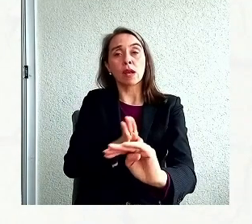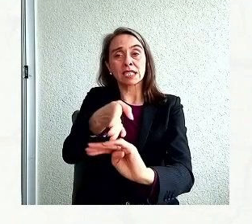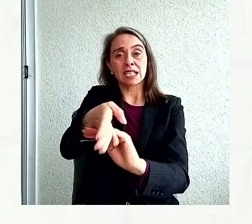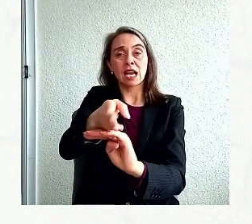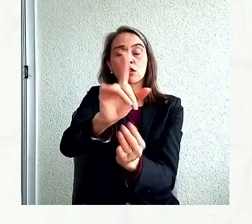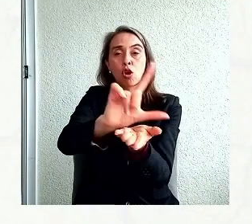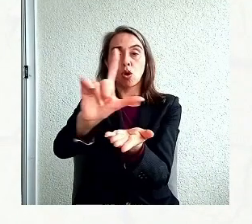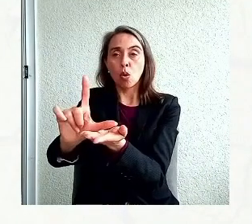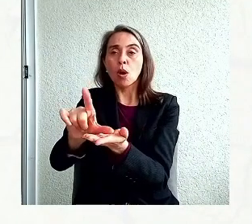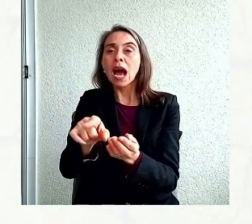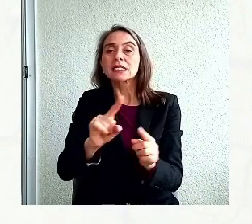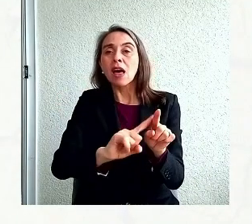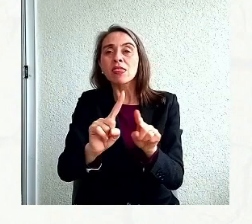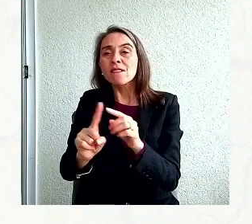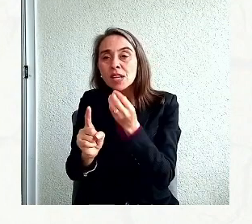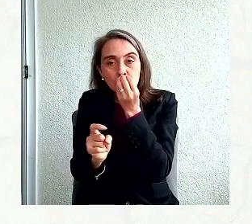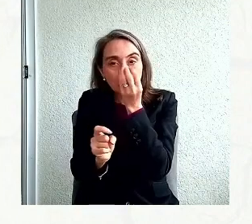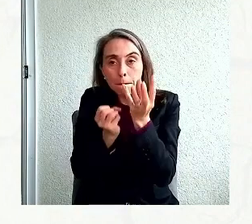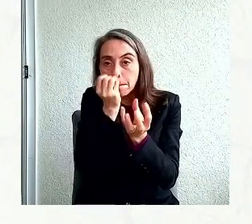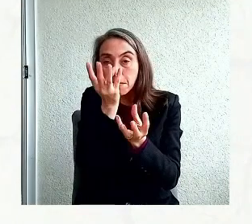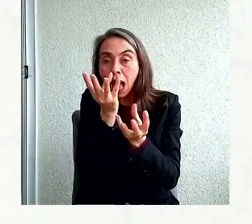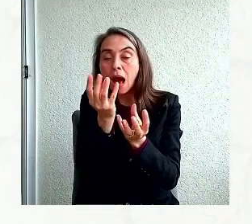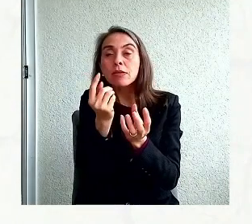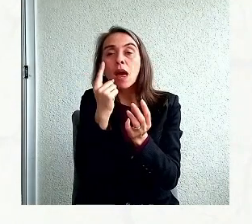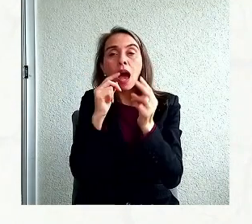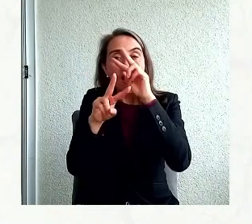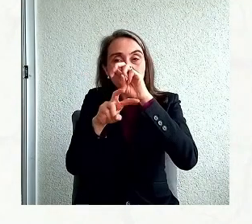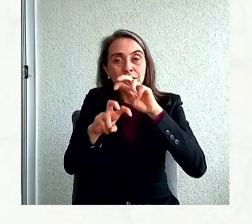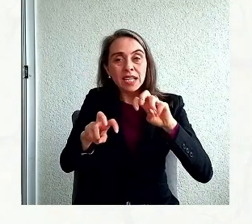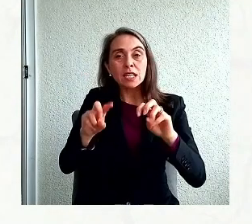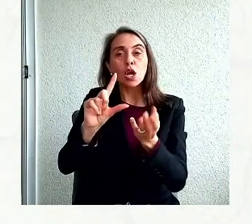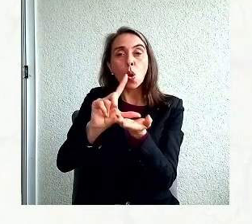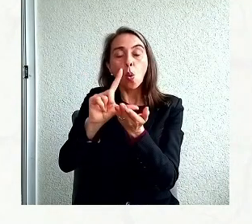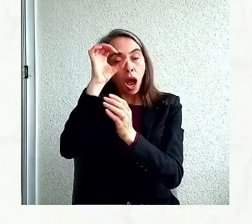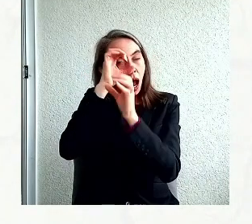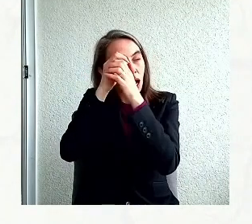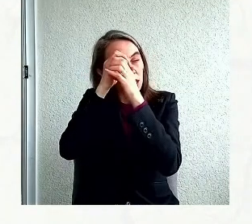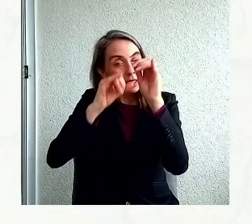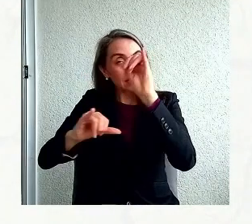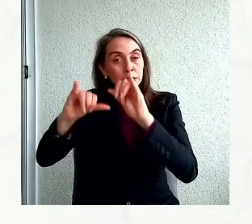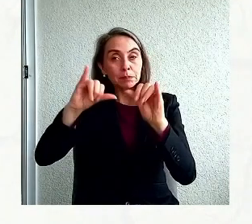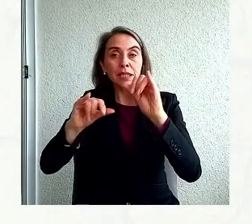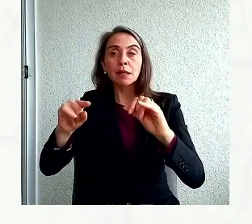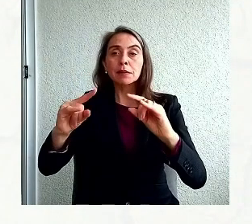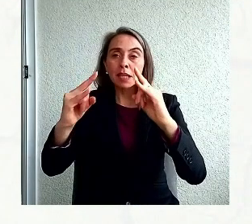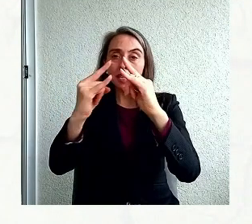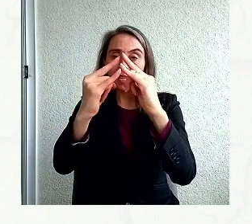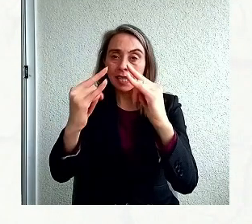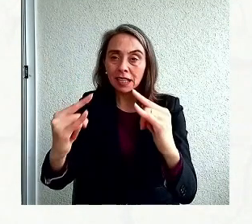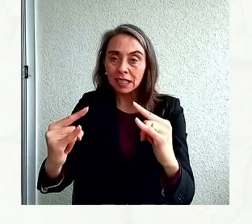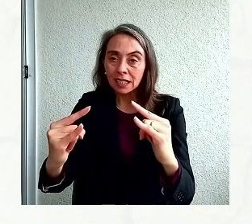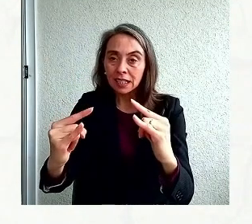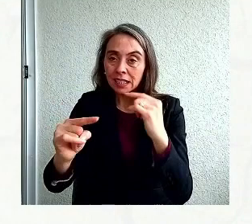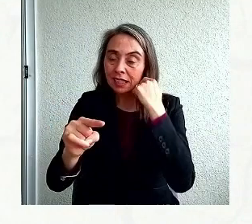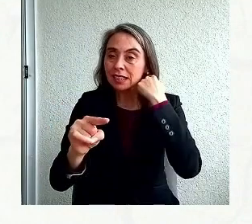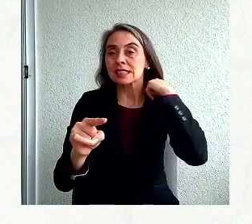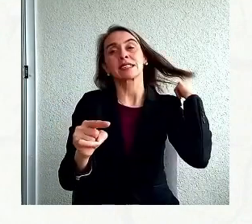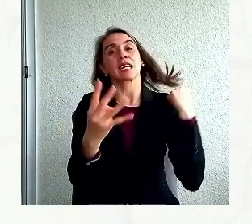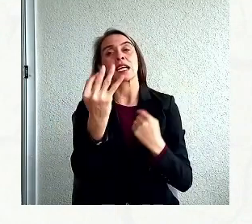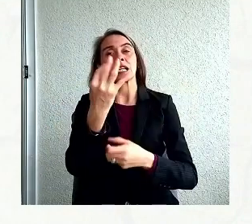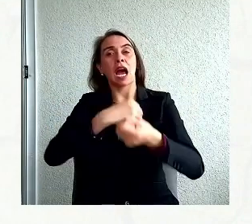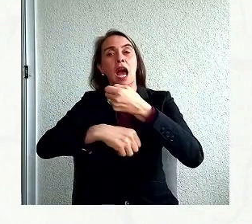in situ. Yo tengo instalado este experimento hace como 14 años ya, y se trata de experimentos de